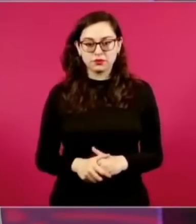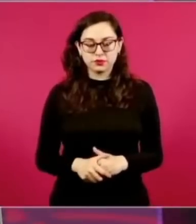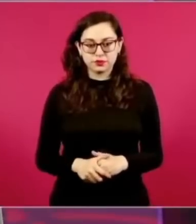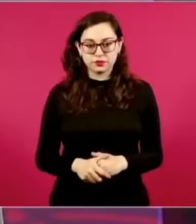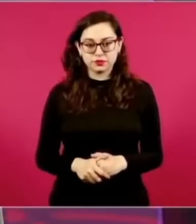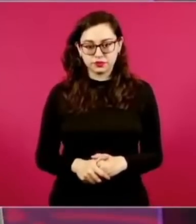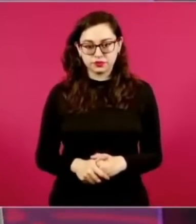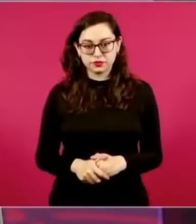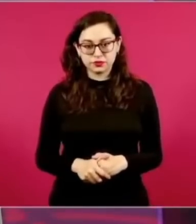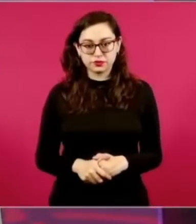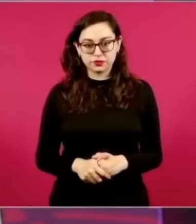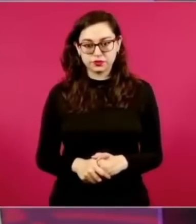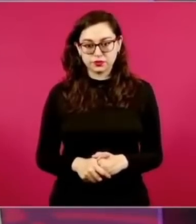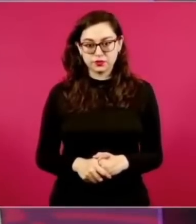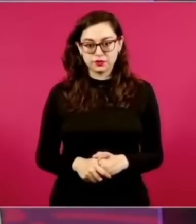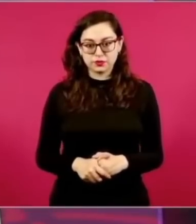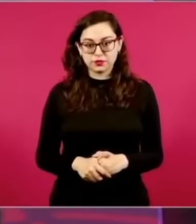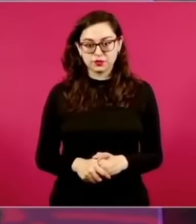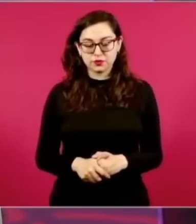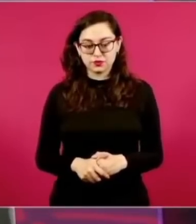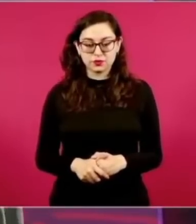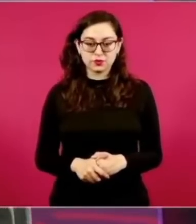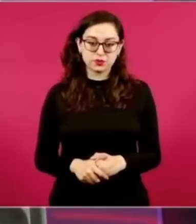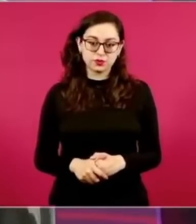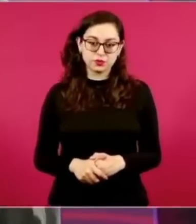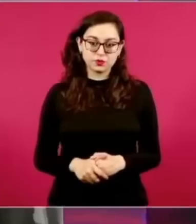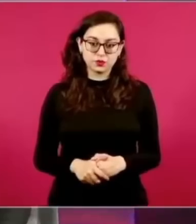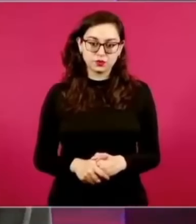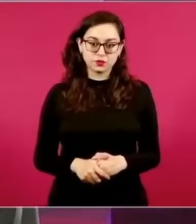durante la transformación